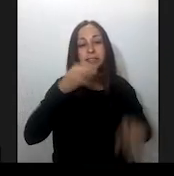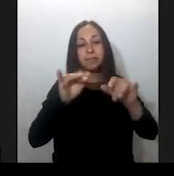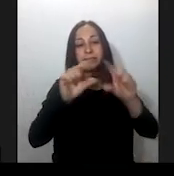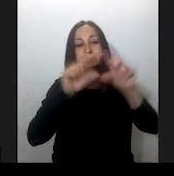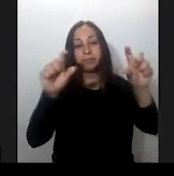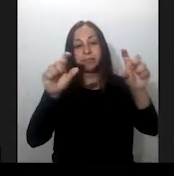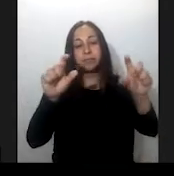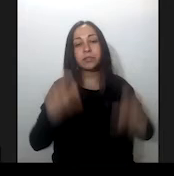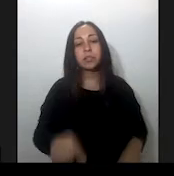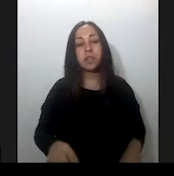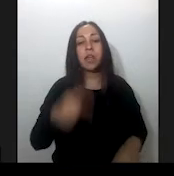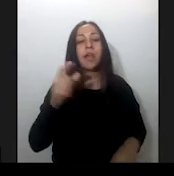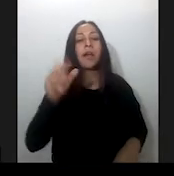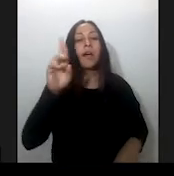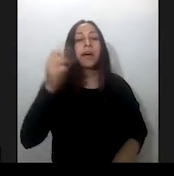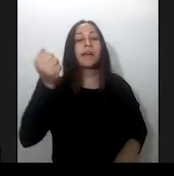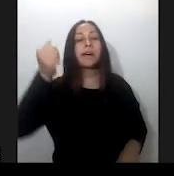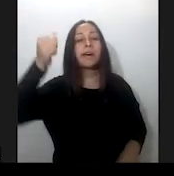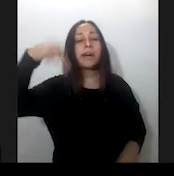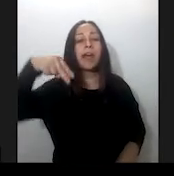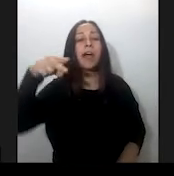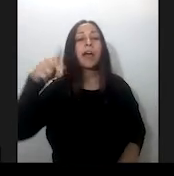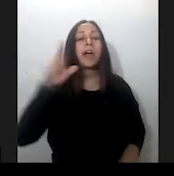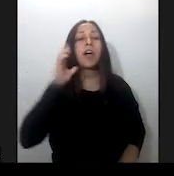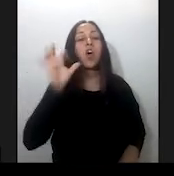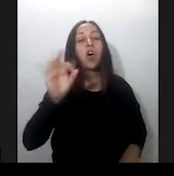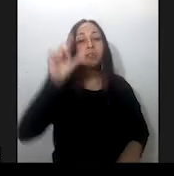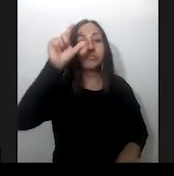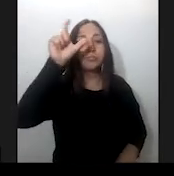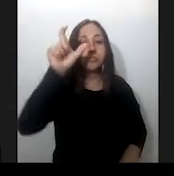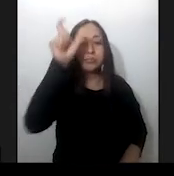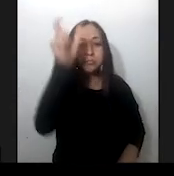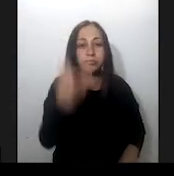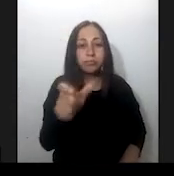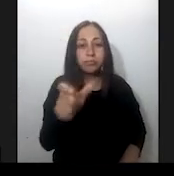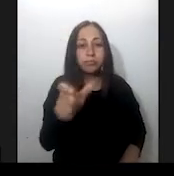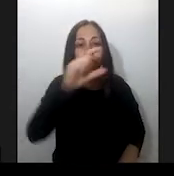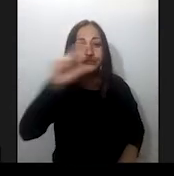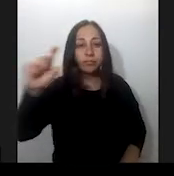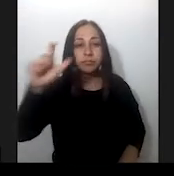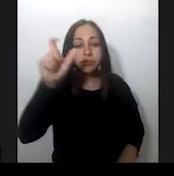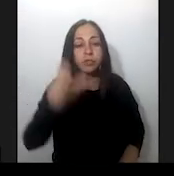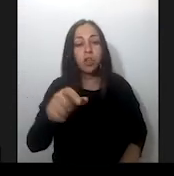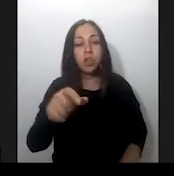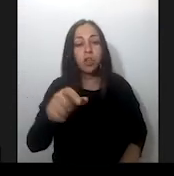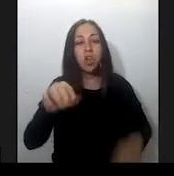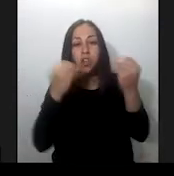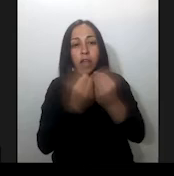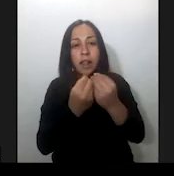Londres. ¿Y cuál va a ser el rango promedio? En este caso vamos a seleccionar total